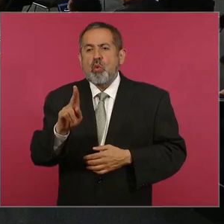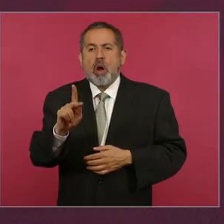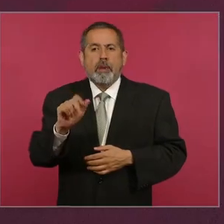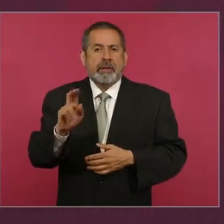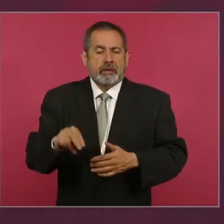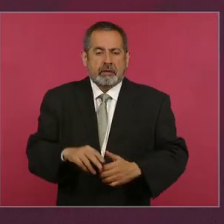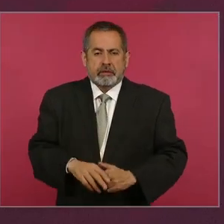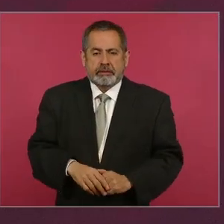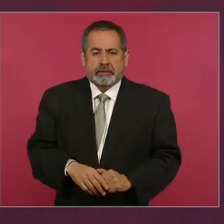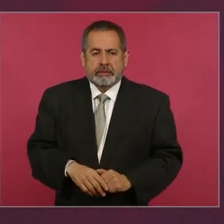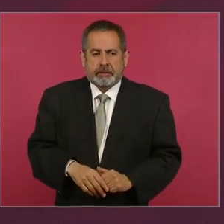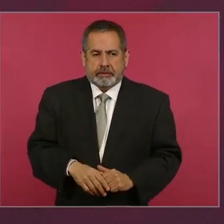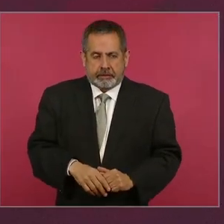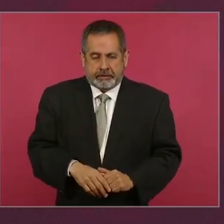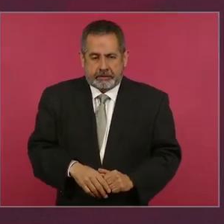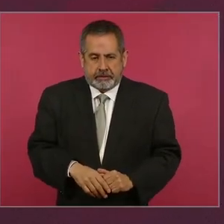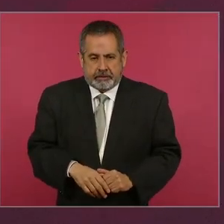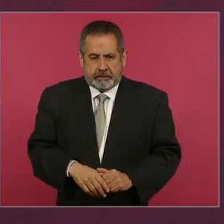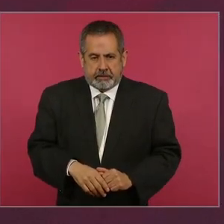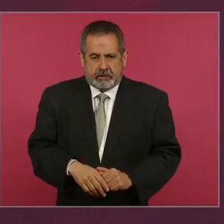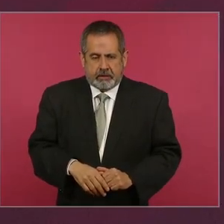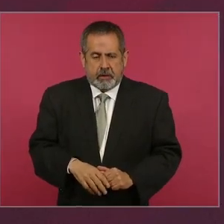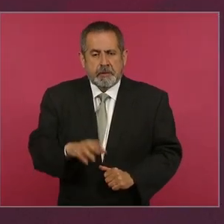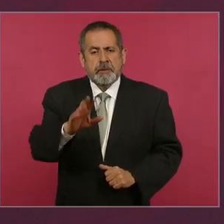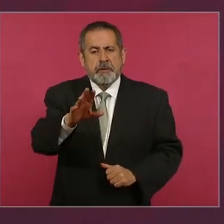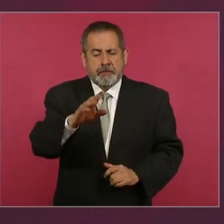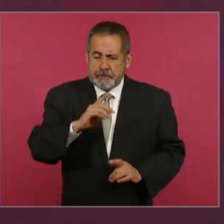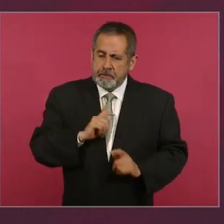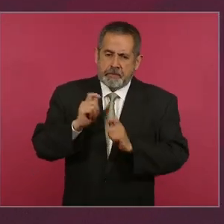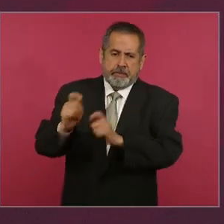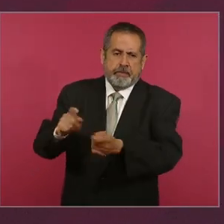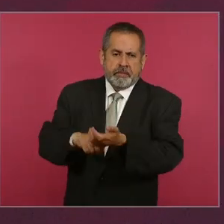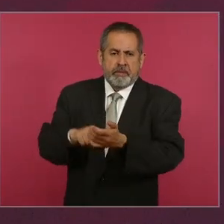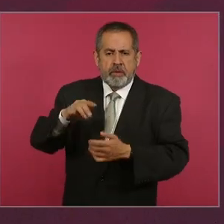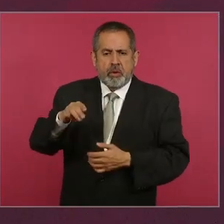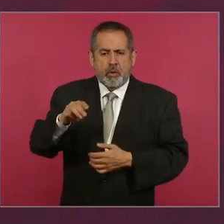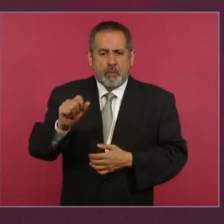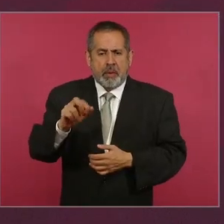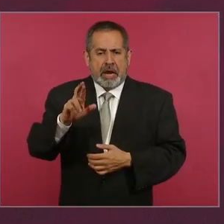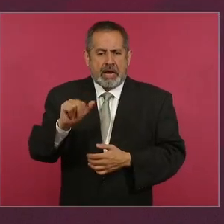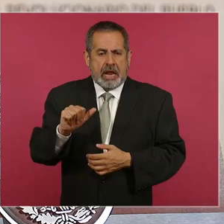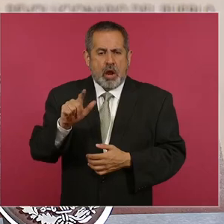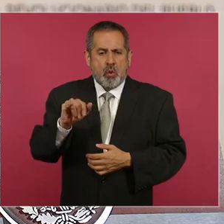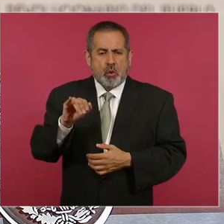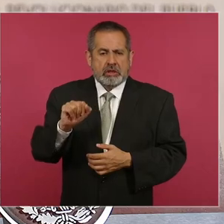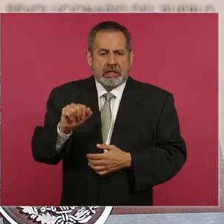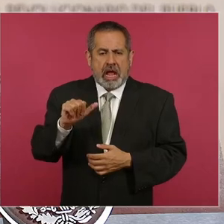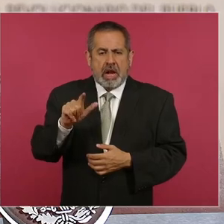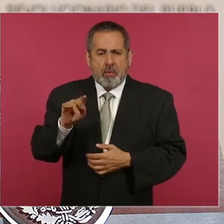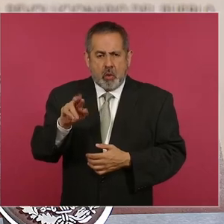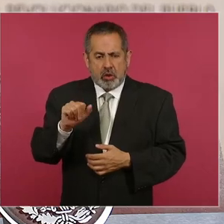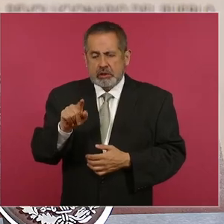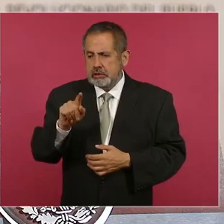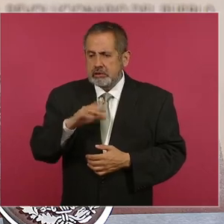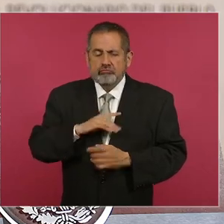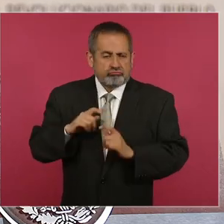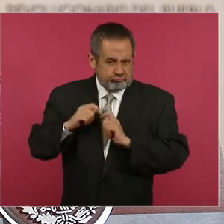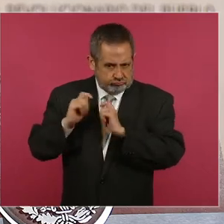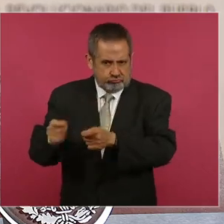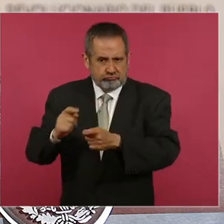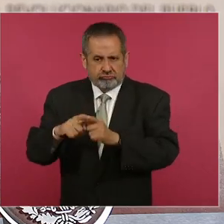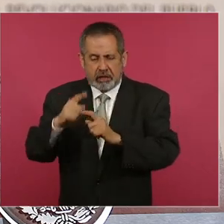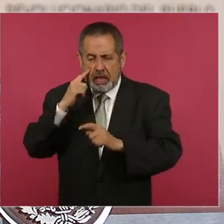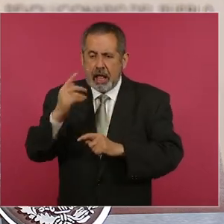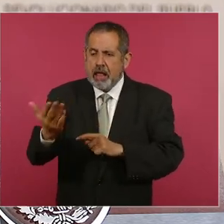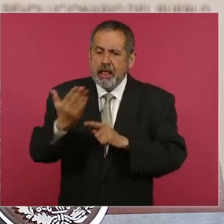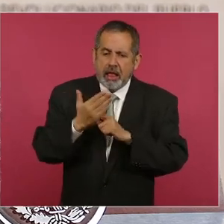Sí, se lo encargamos a María Luisa Albores para que nos